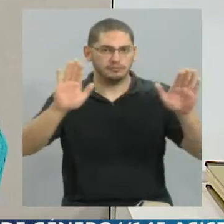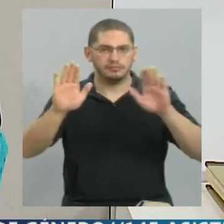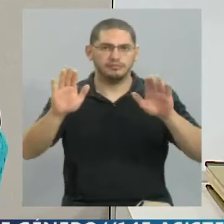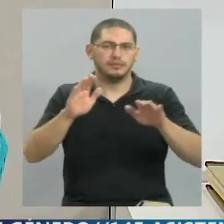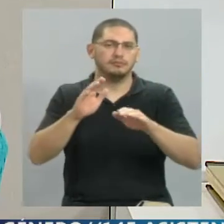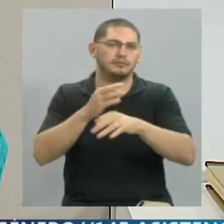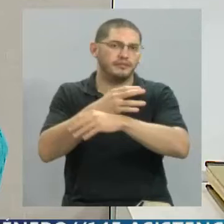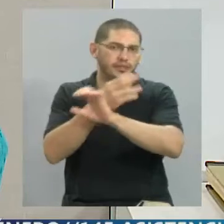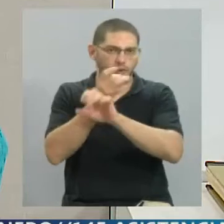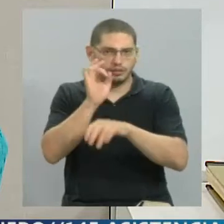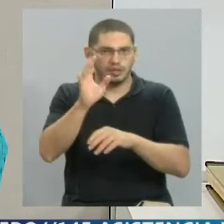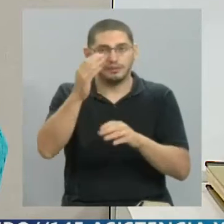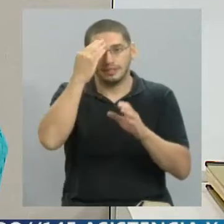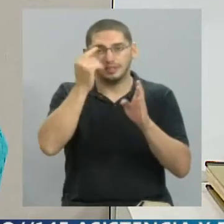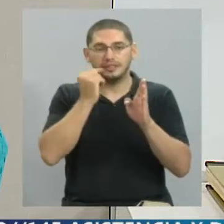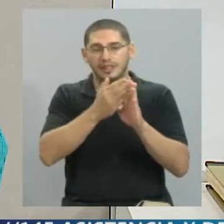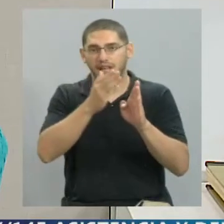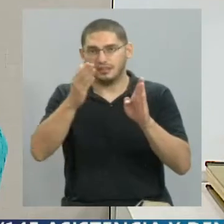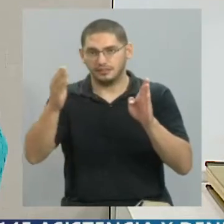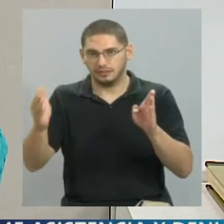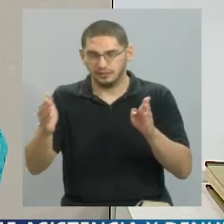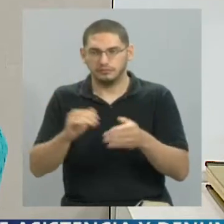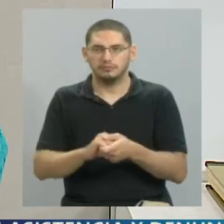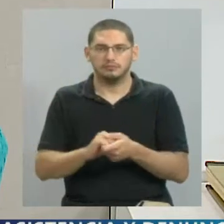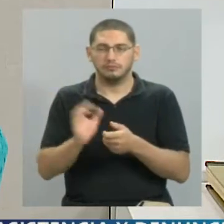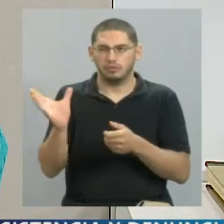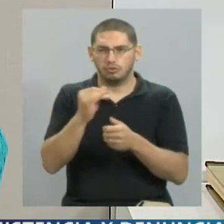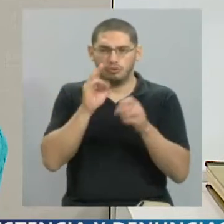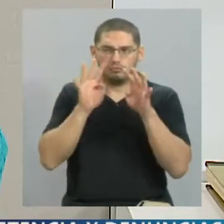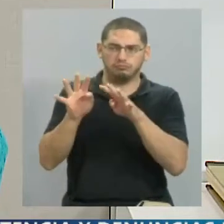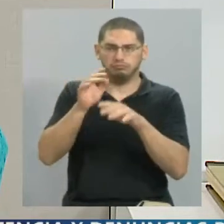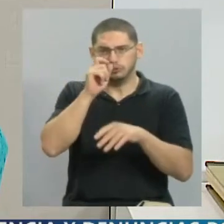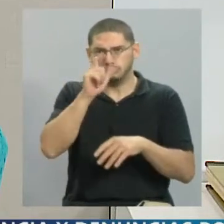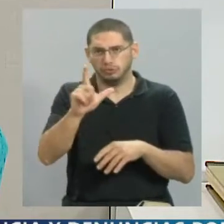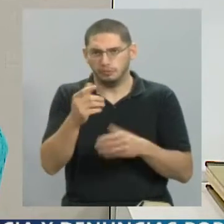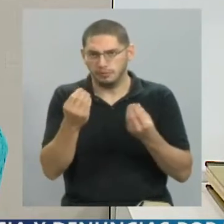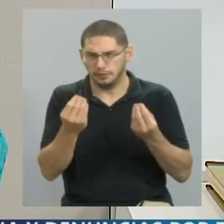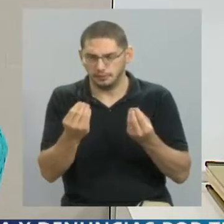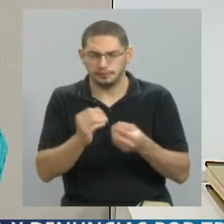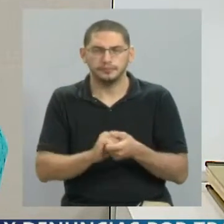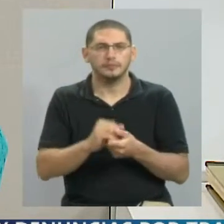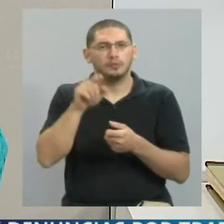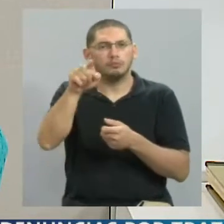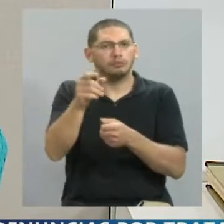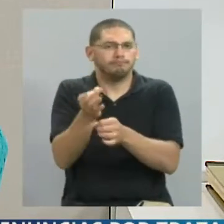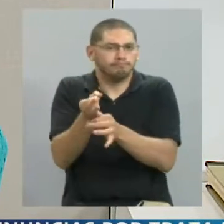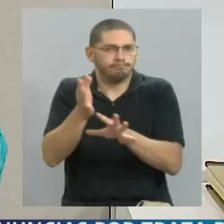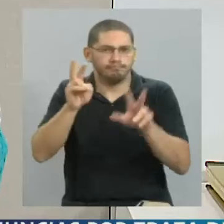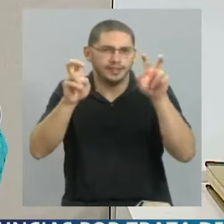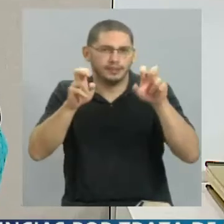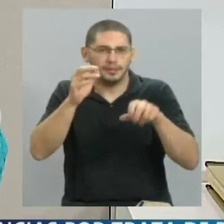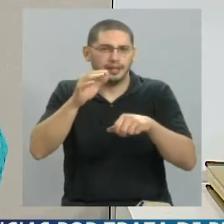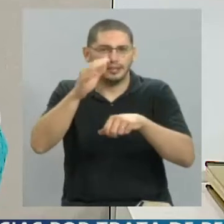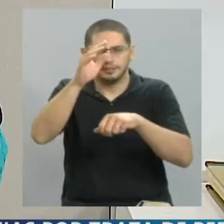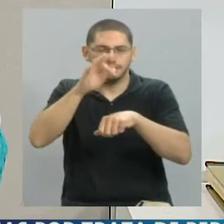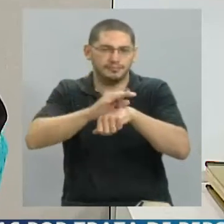próximos 15 días, fue sin duda una sorpresa. Pero la pregunta es, en este caso para usted que es el especialista, ¿cómo puede afectar